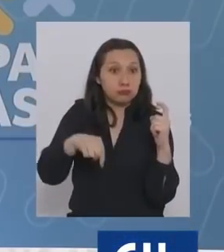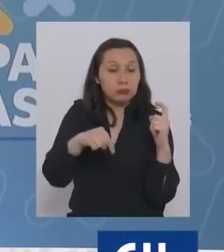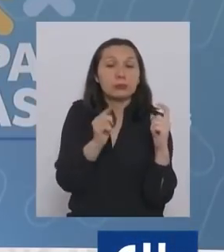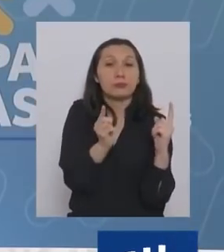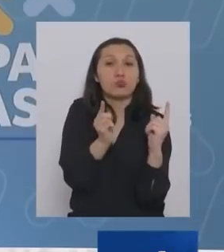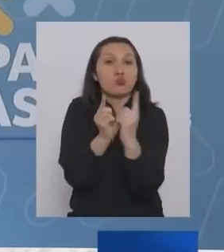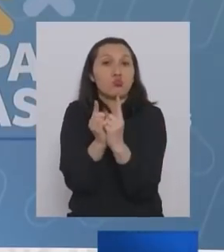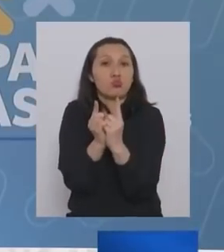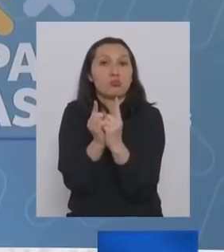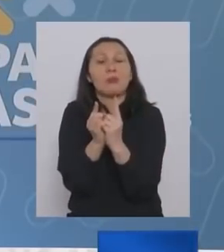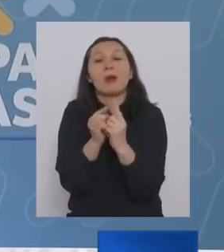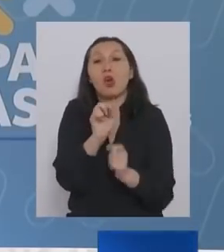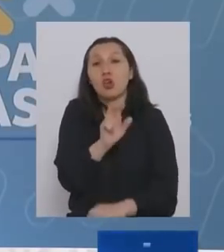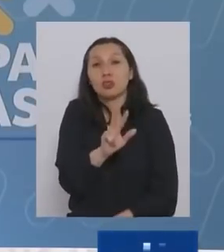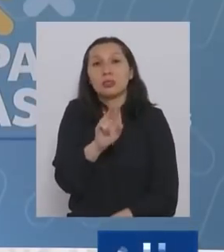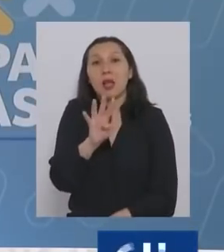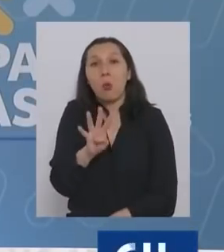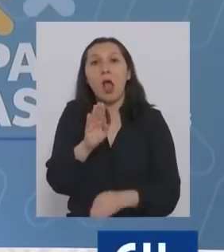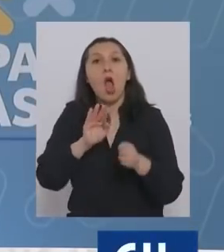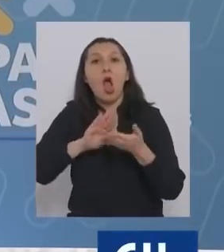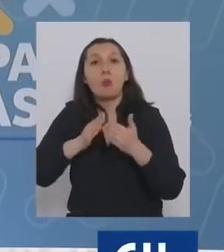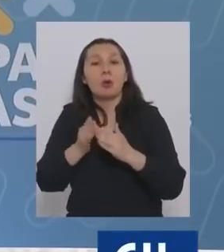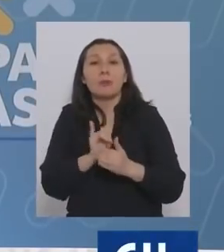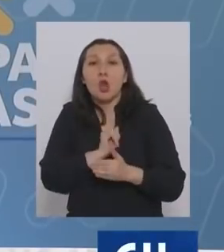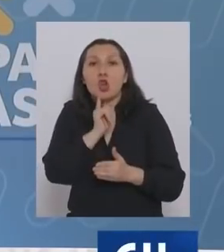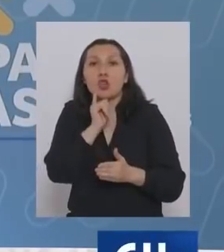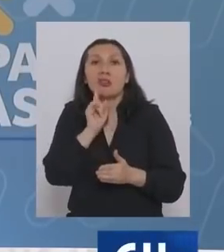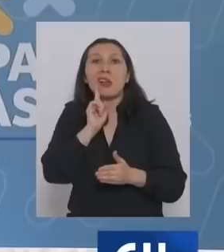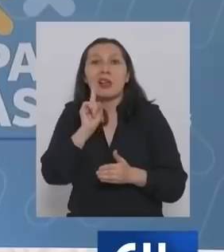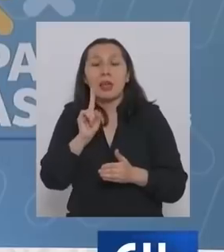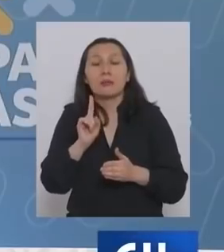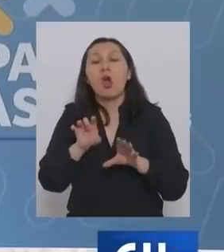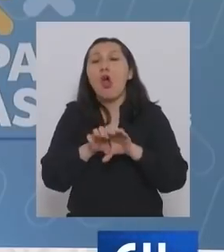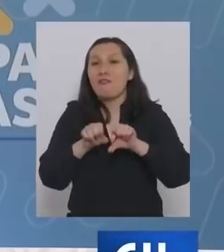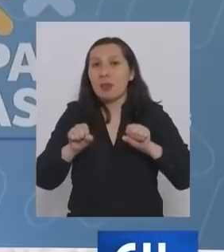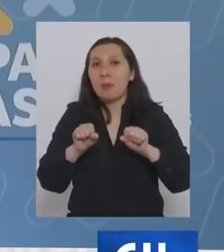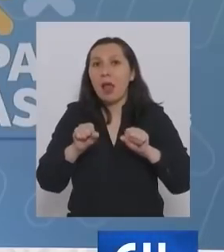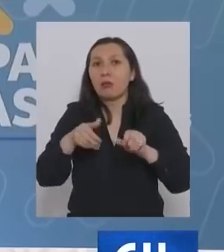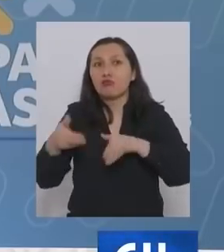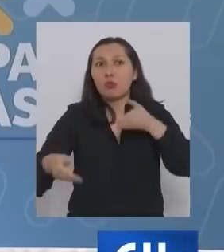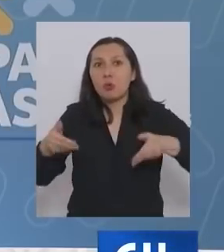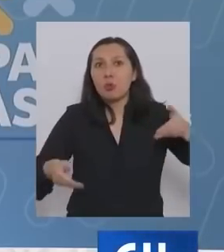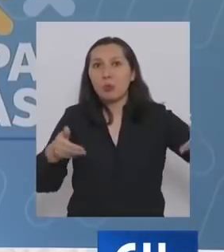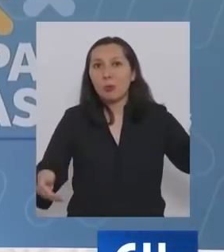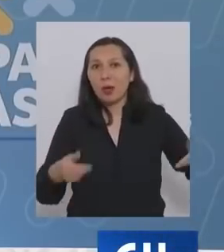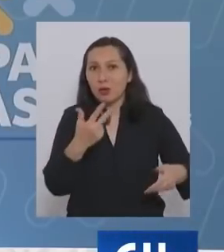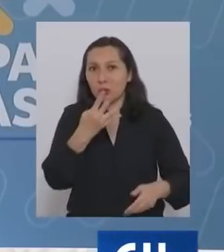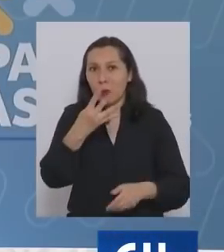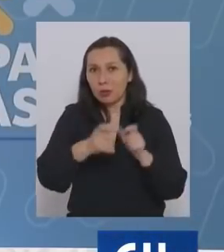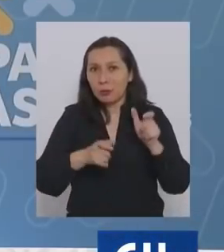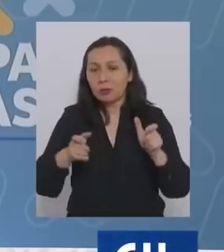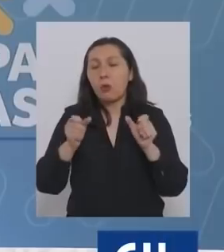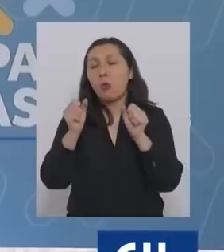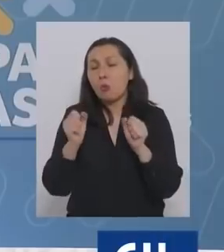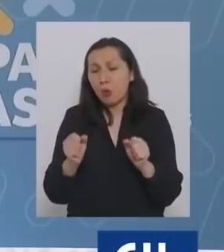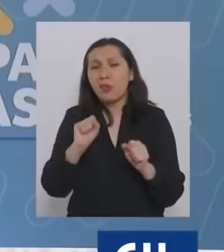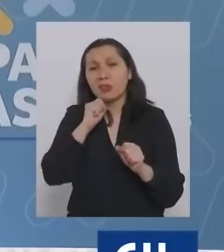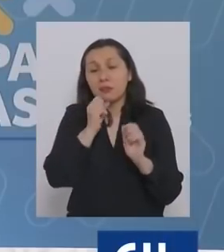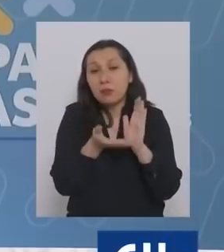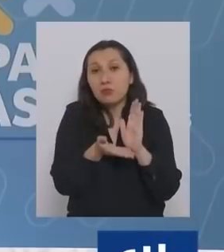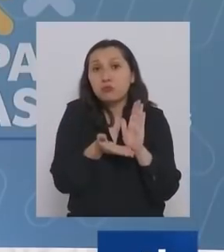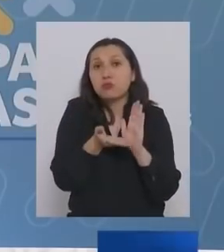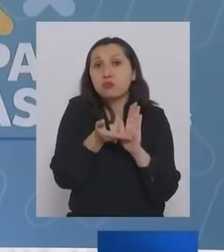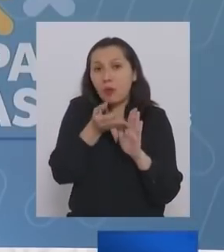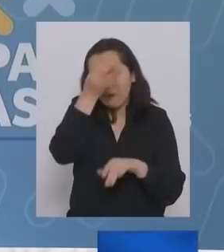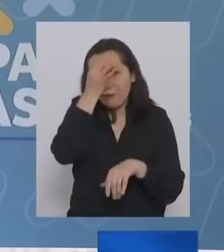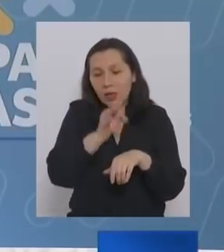y 84 casos comunitarios, casos confirmados. Por lo que sí podríamos relacionar este aumento de